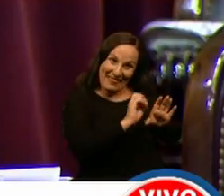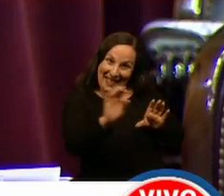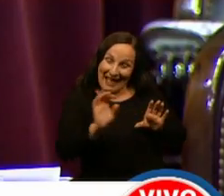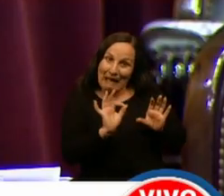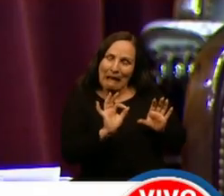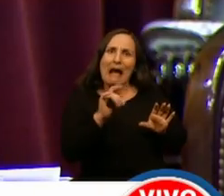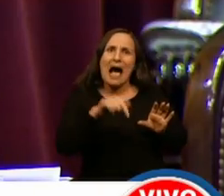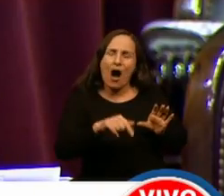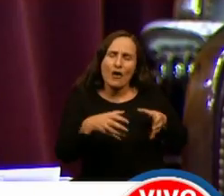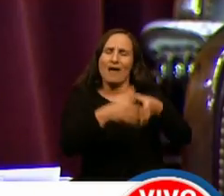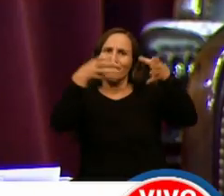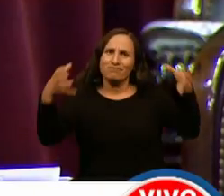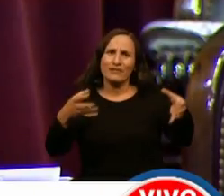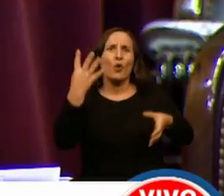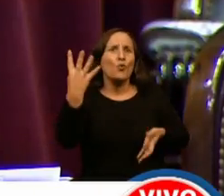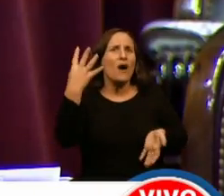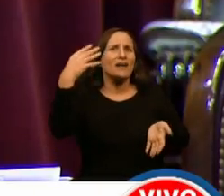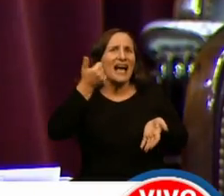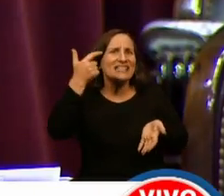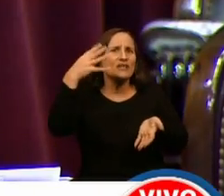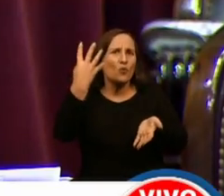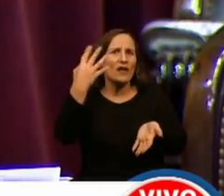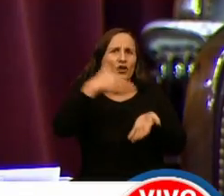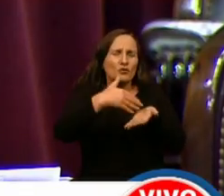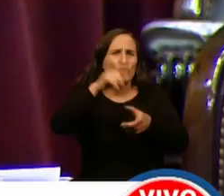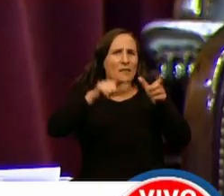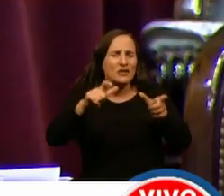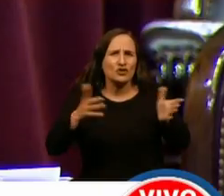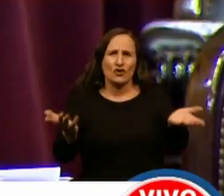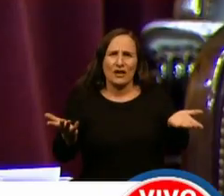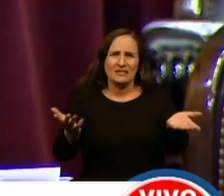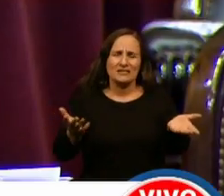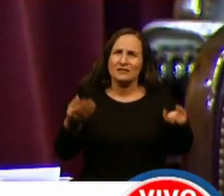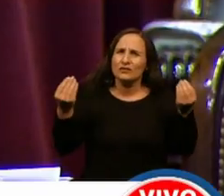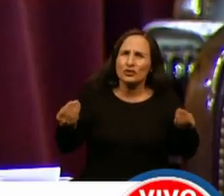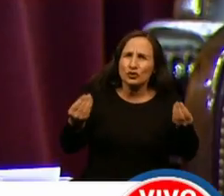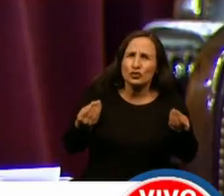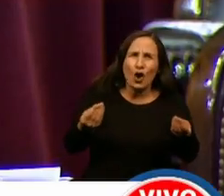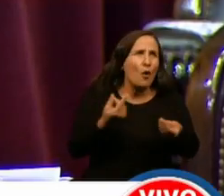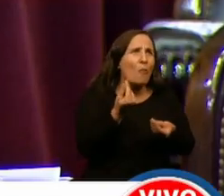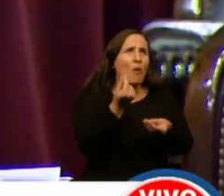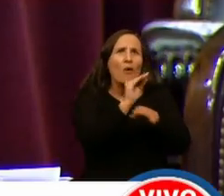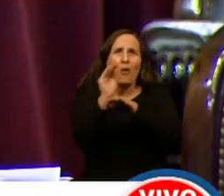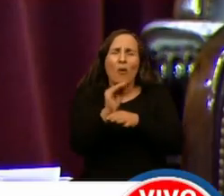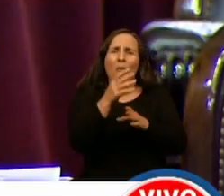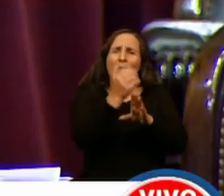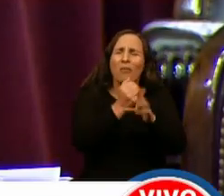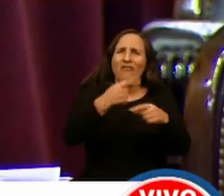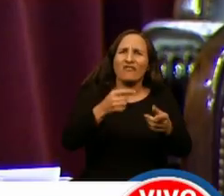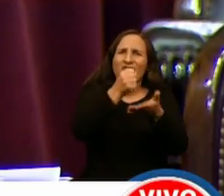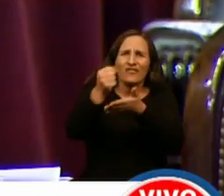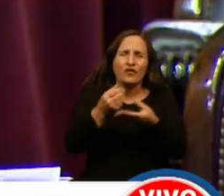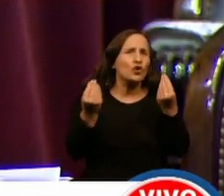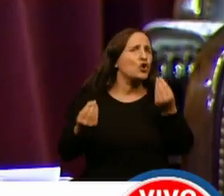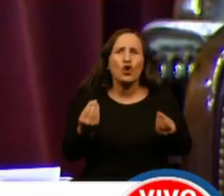apuntando ahora a tener casi 4 millones de beneficiarios cómo se va a financiar este subsidio